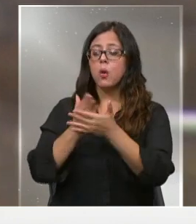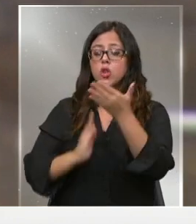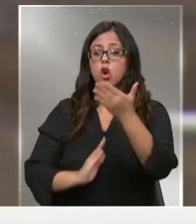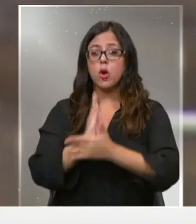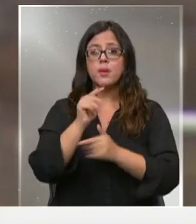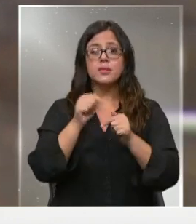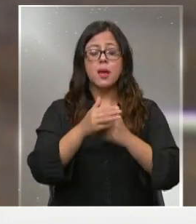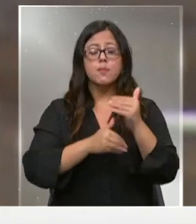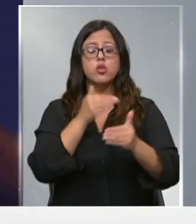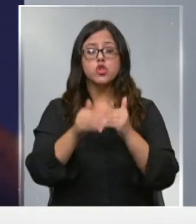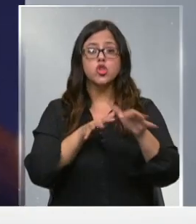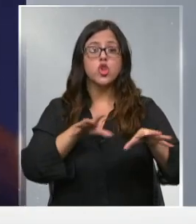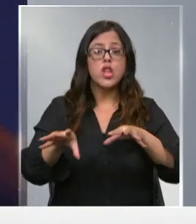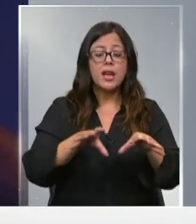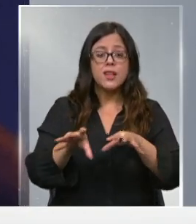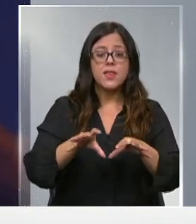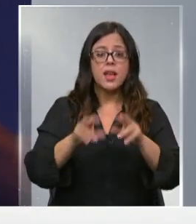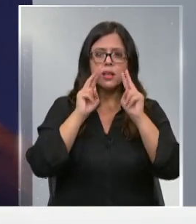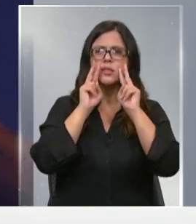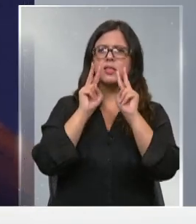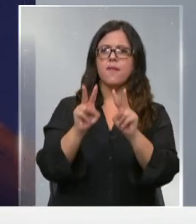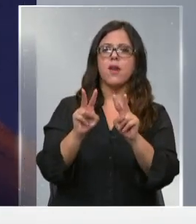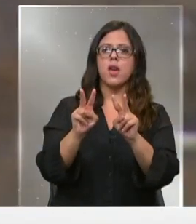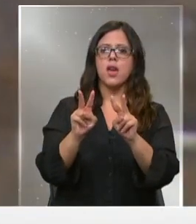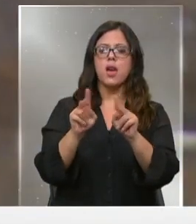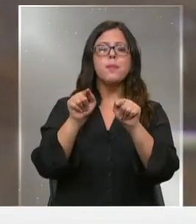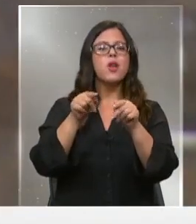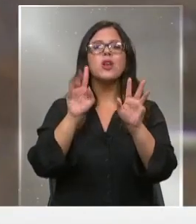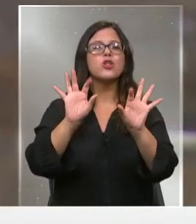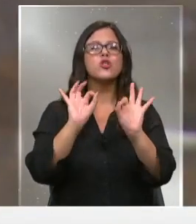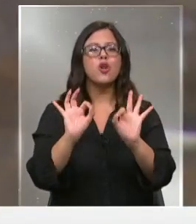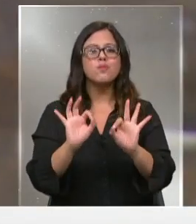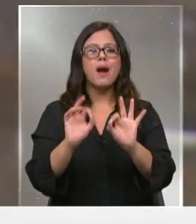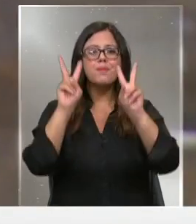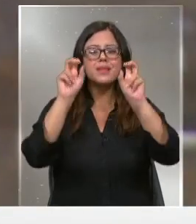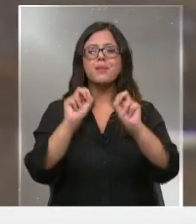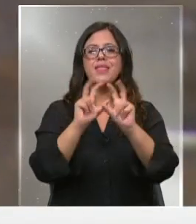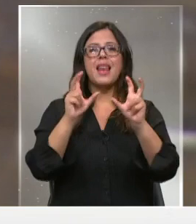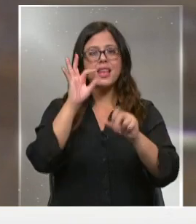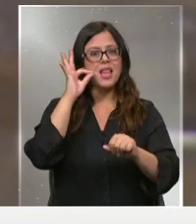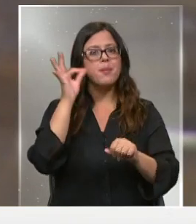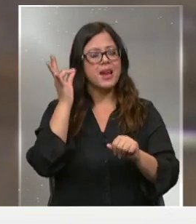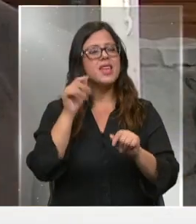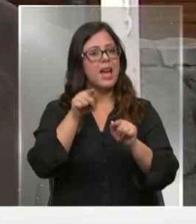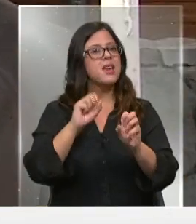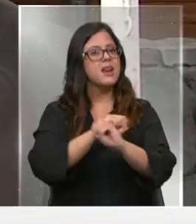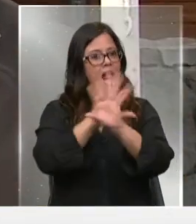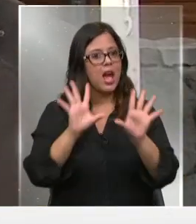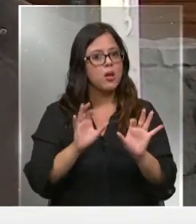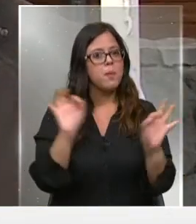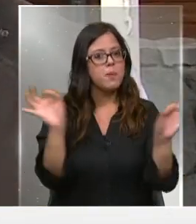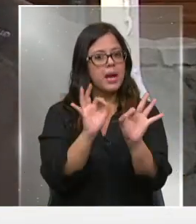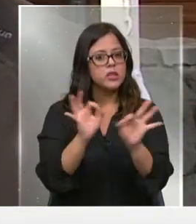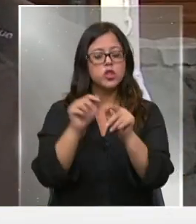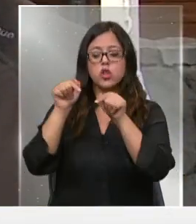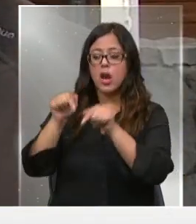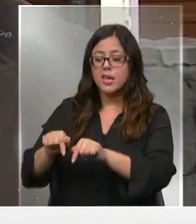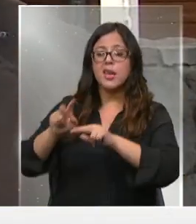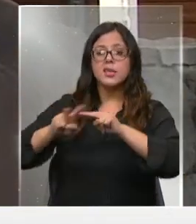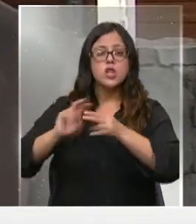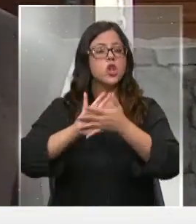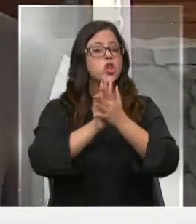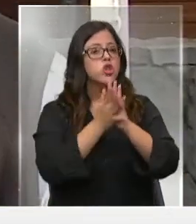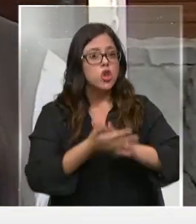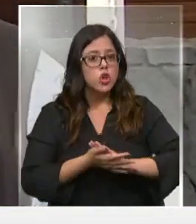de actividad, se ven, cierto, esta incandescencia, pero es completamente normal para una alerta amarilla. Eso hay que tenerlo siempre claro. Estamos realizando todas las